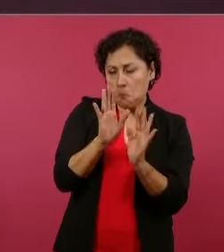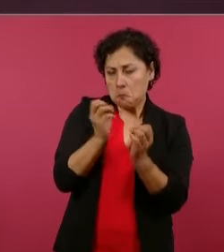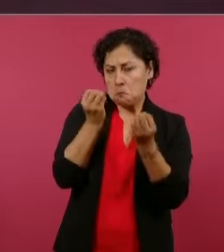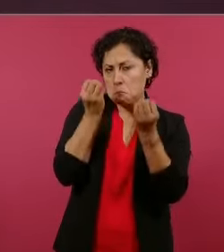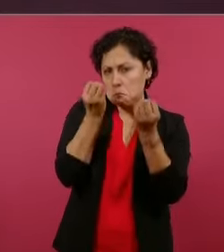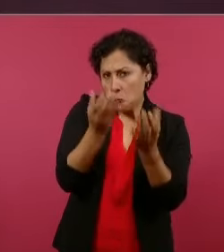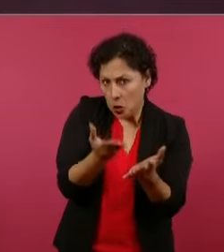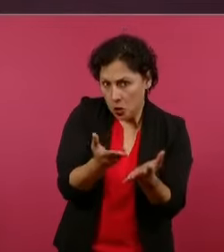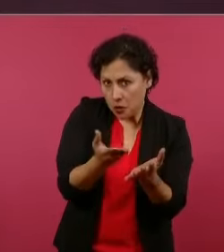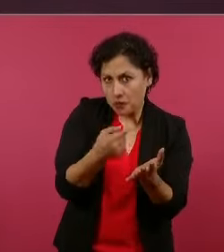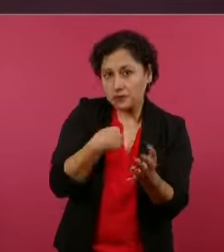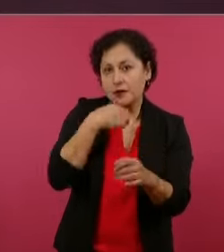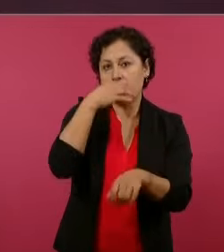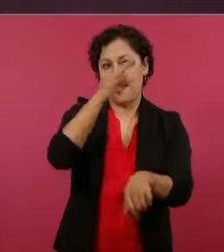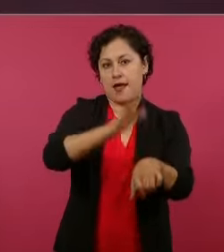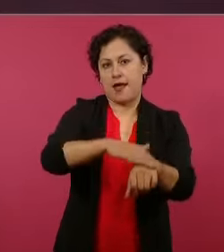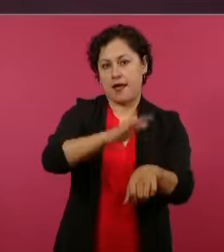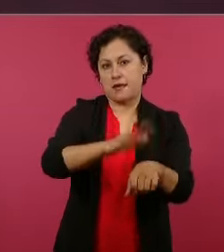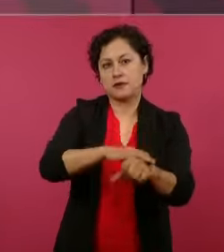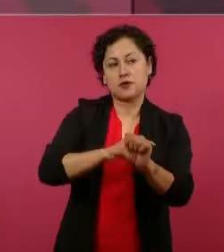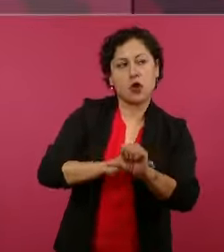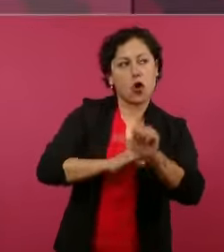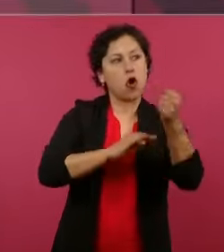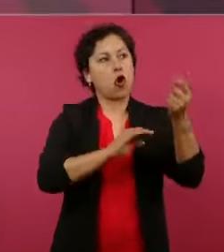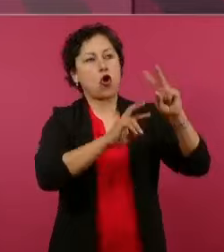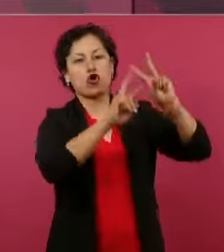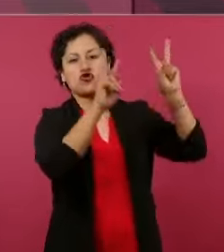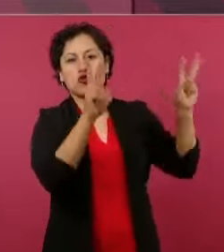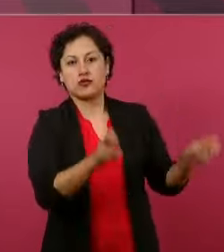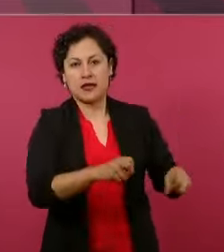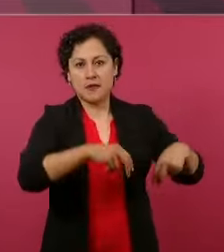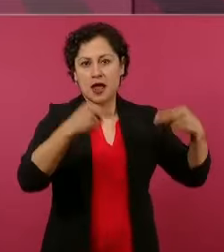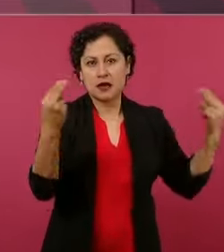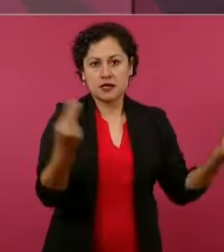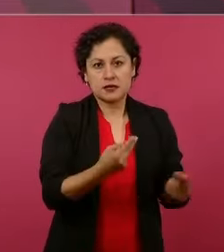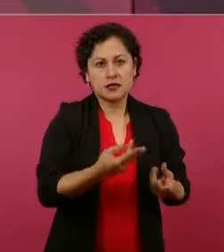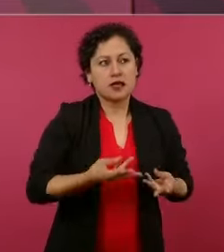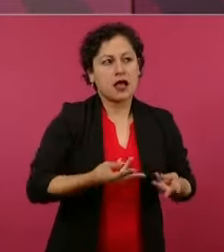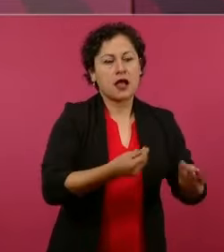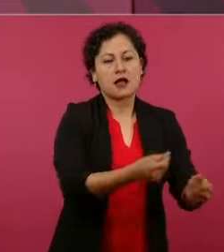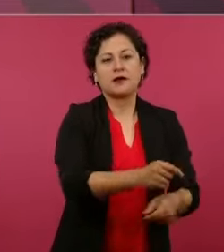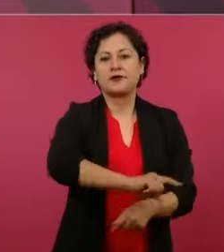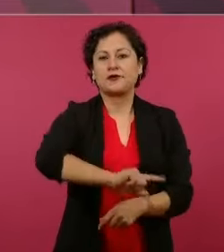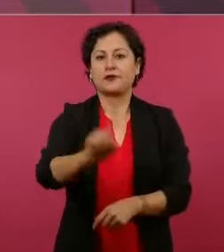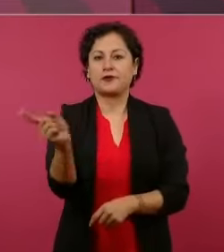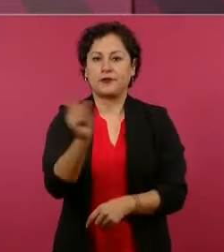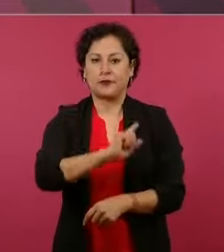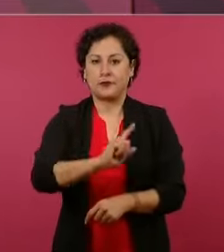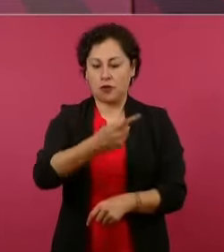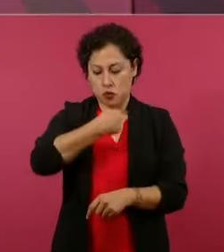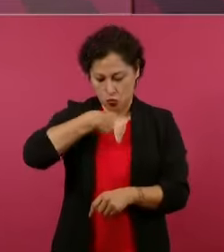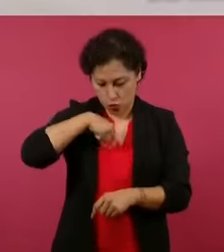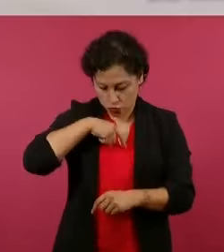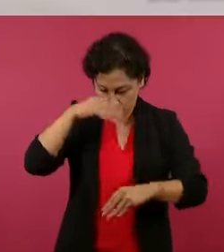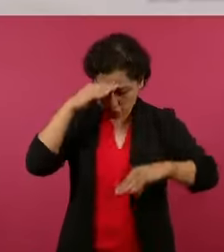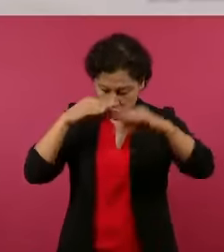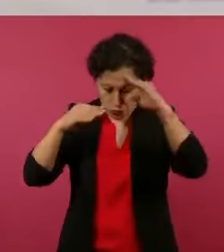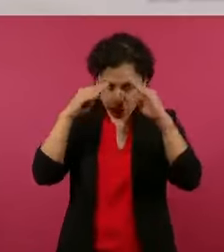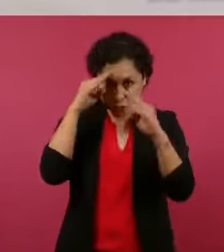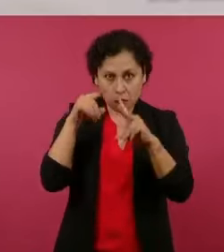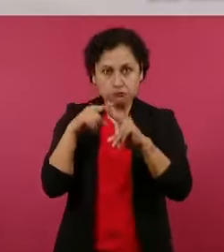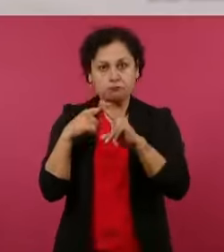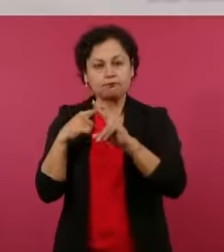recurso para otras necesidades que nosotros vamos a buscar la manera que no le falte nada y que